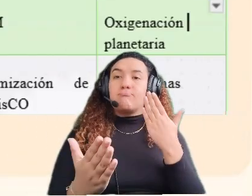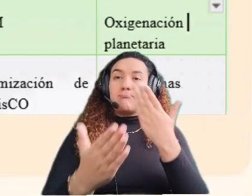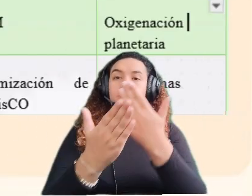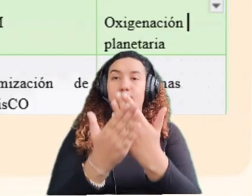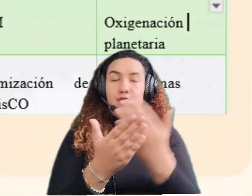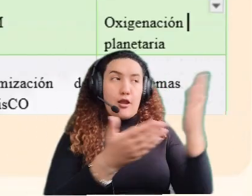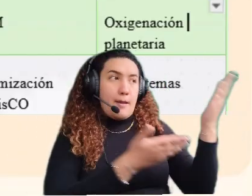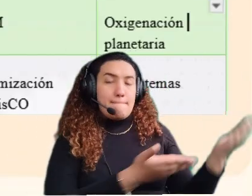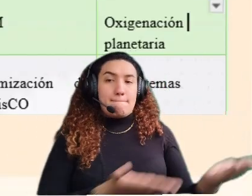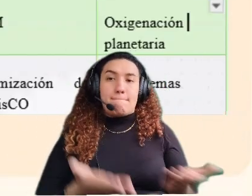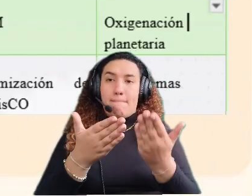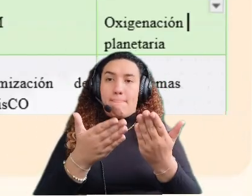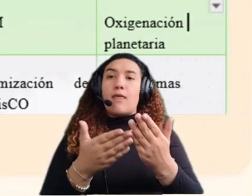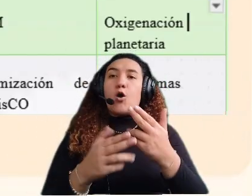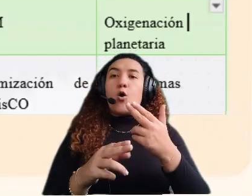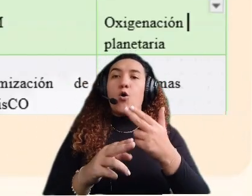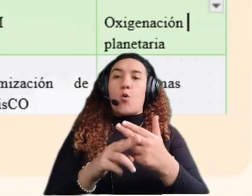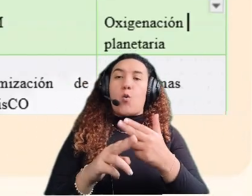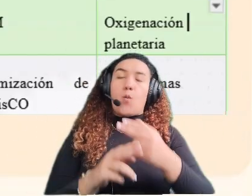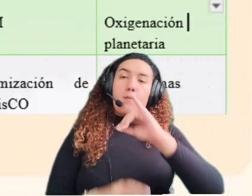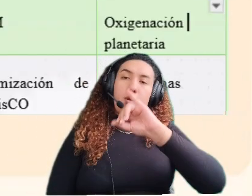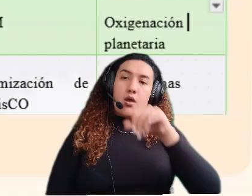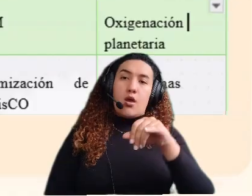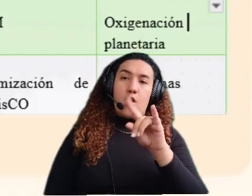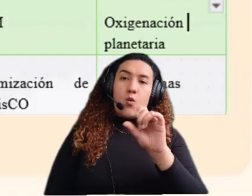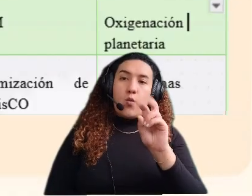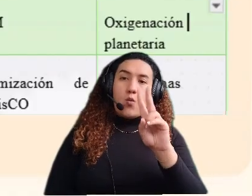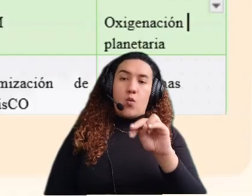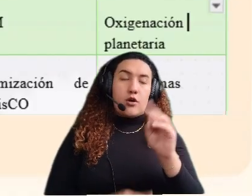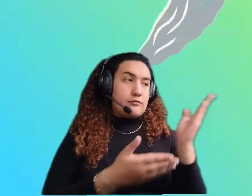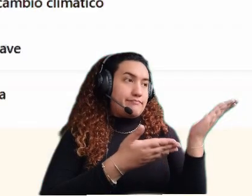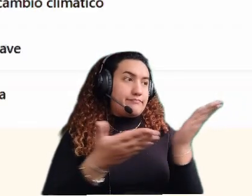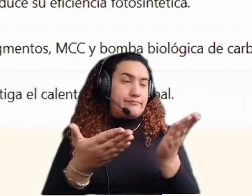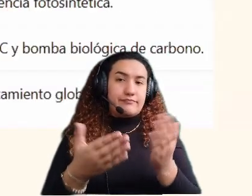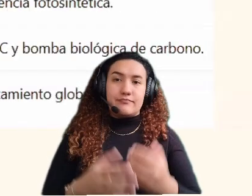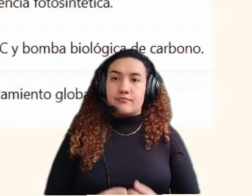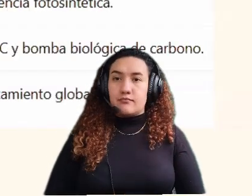Entonces, con esto le doy paso a mi compañero Juan.